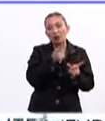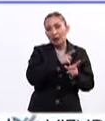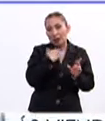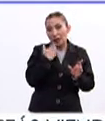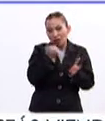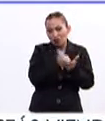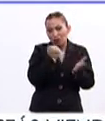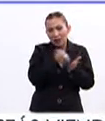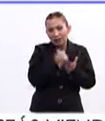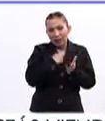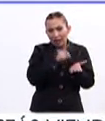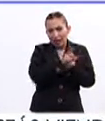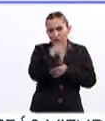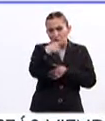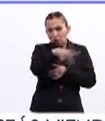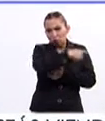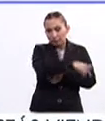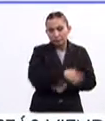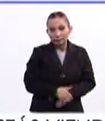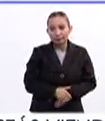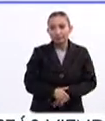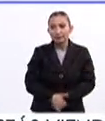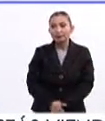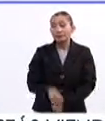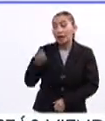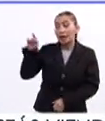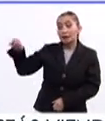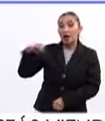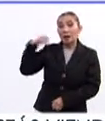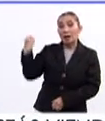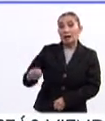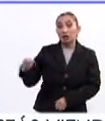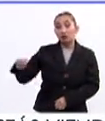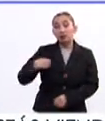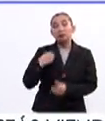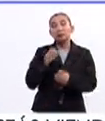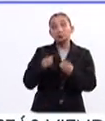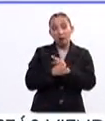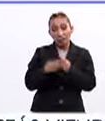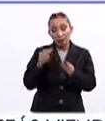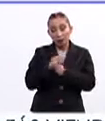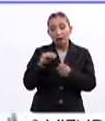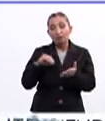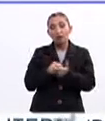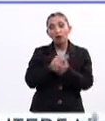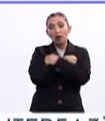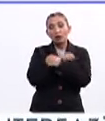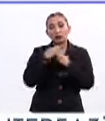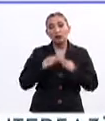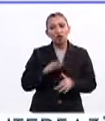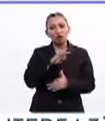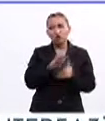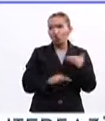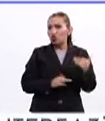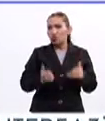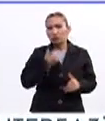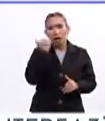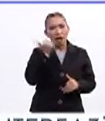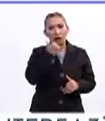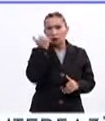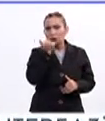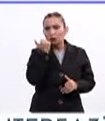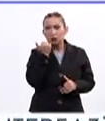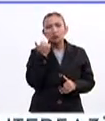tener derecho todos. Allá es obligatorio una materia que pues todos los